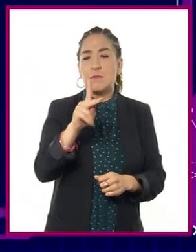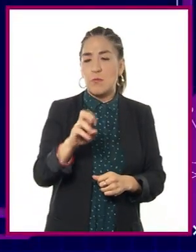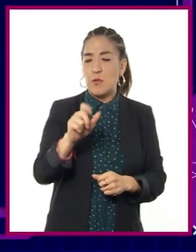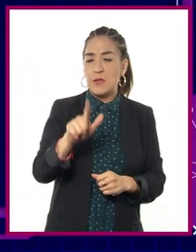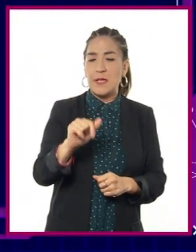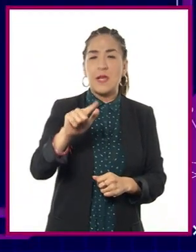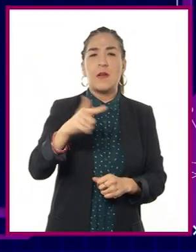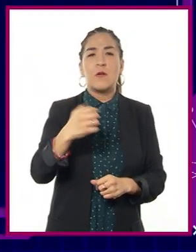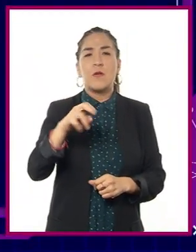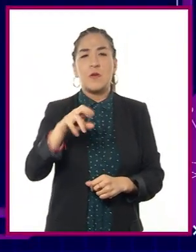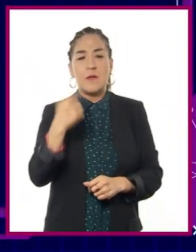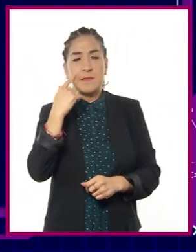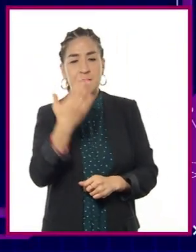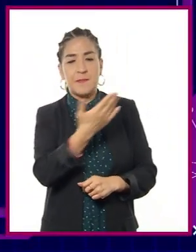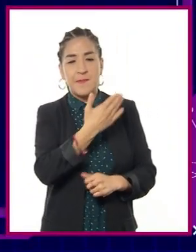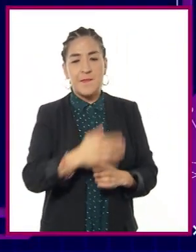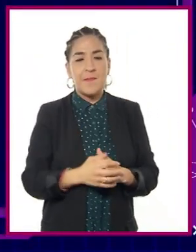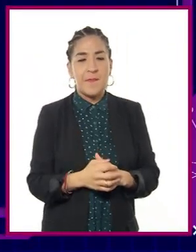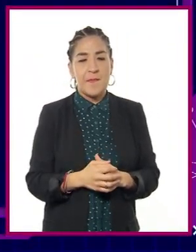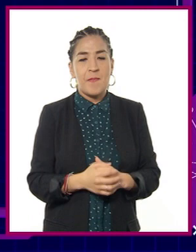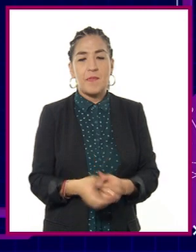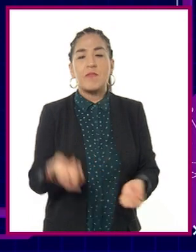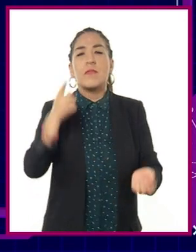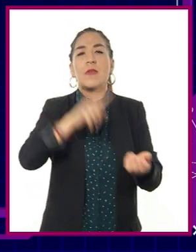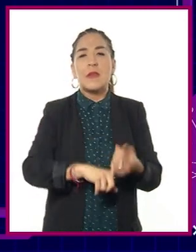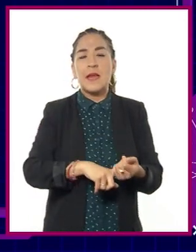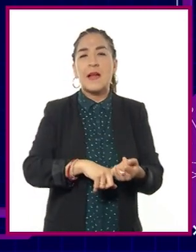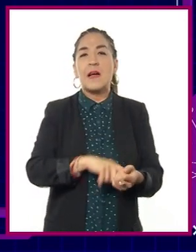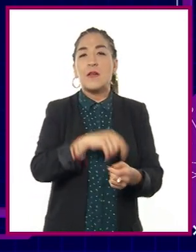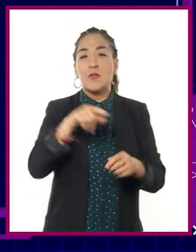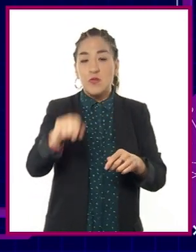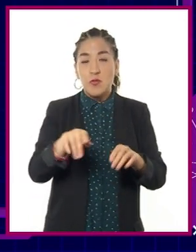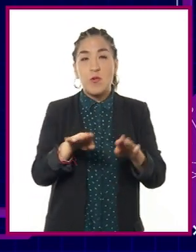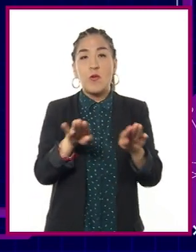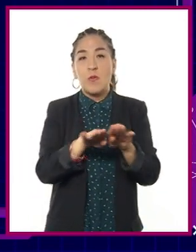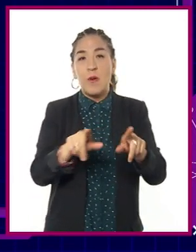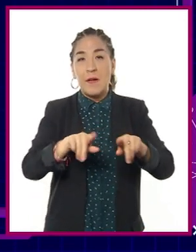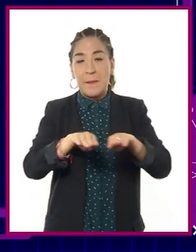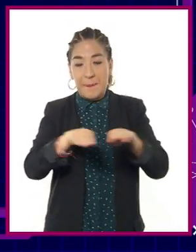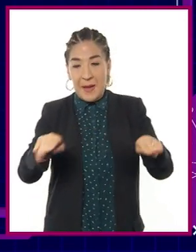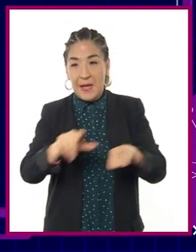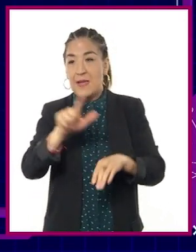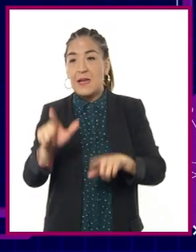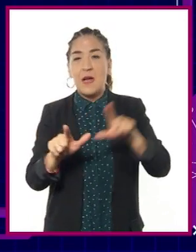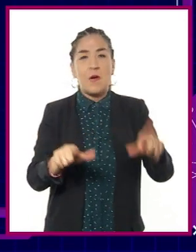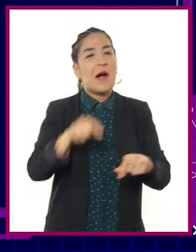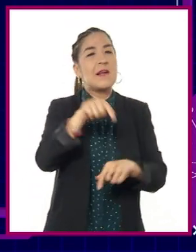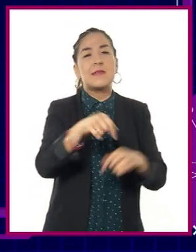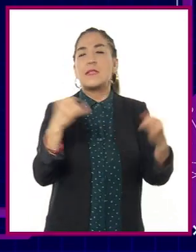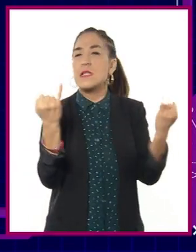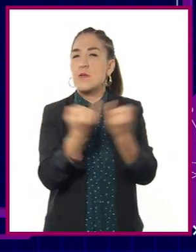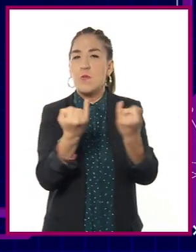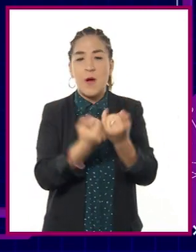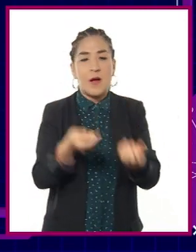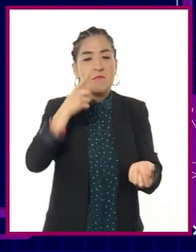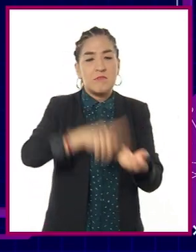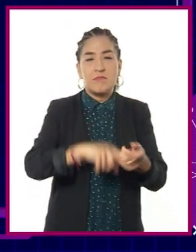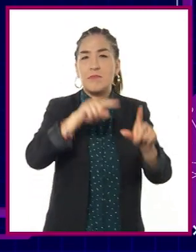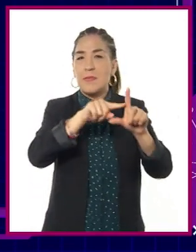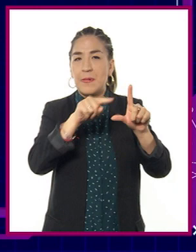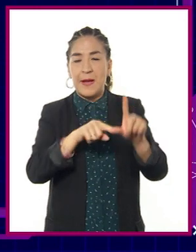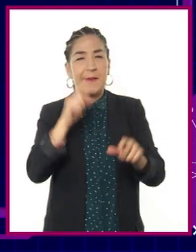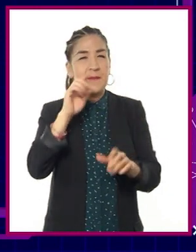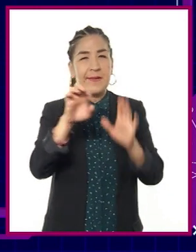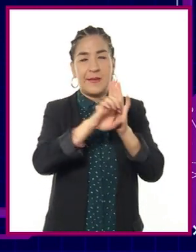polígono regular al polígono cuyos lados y ángulos interiores son iguales, Por